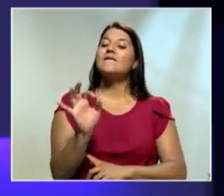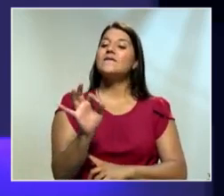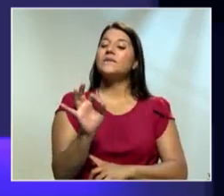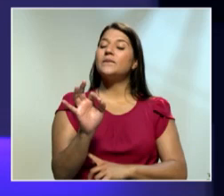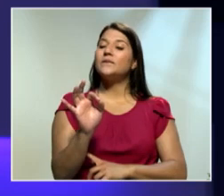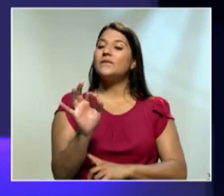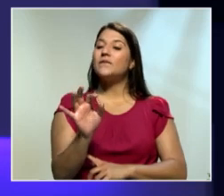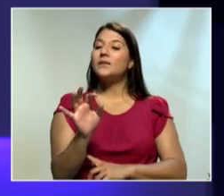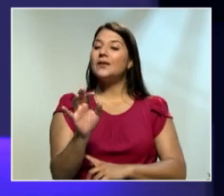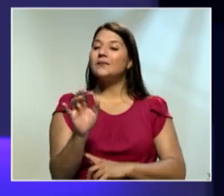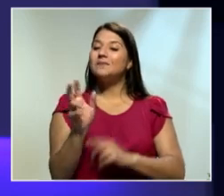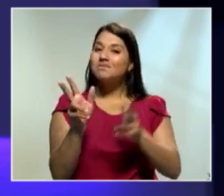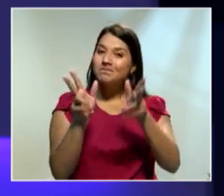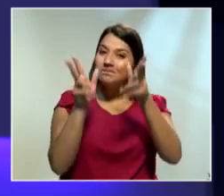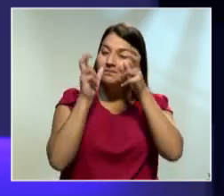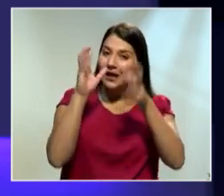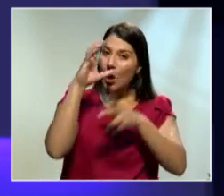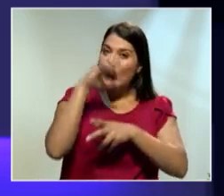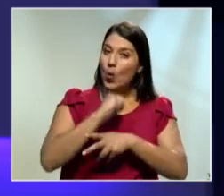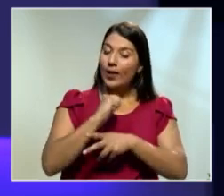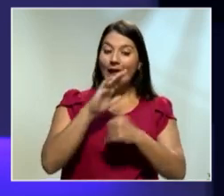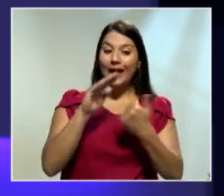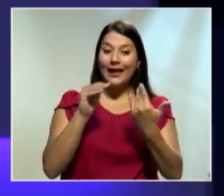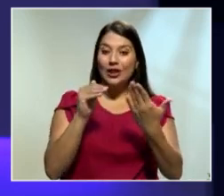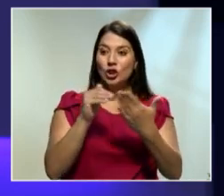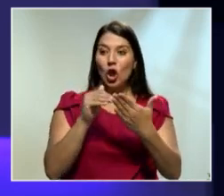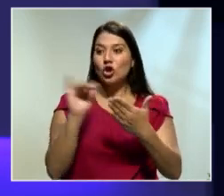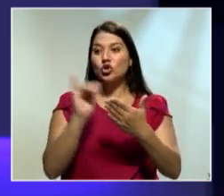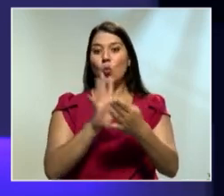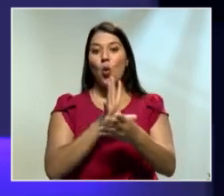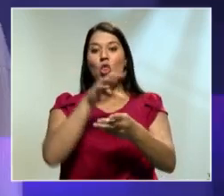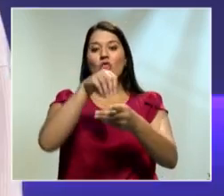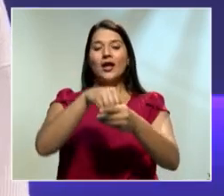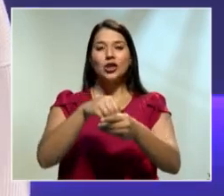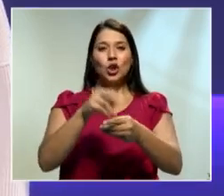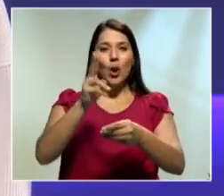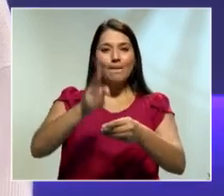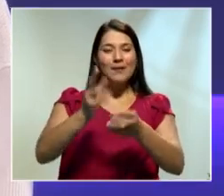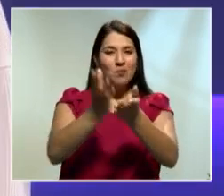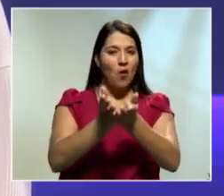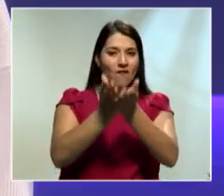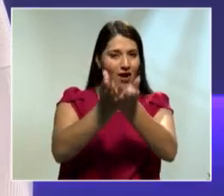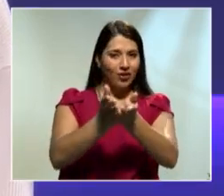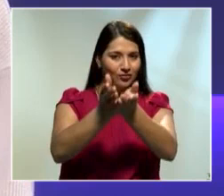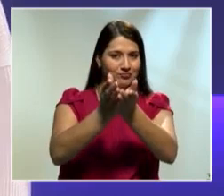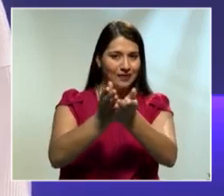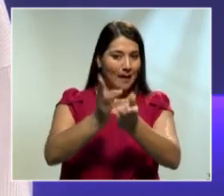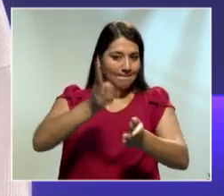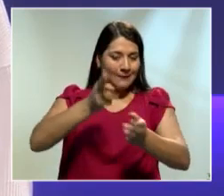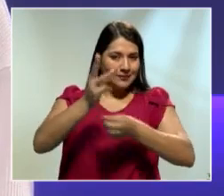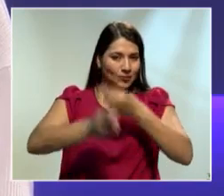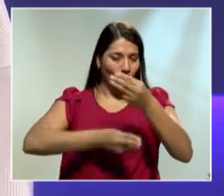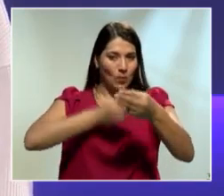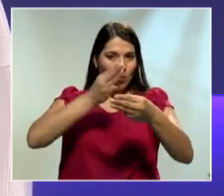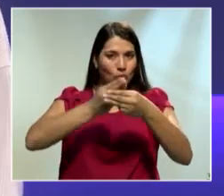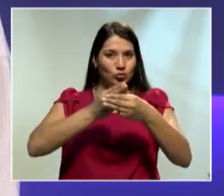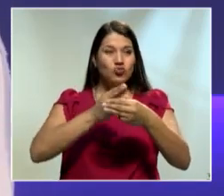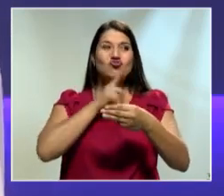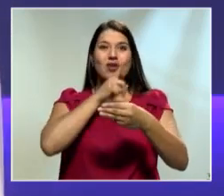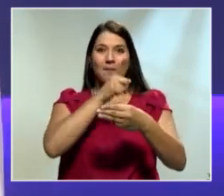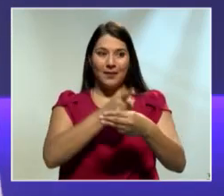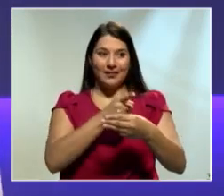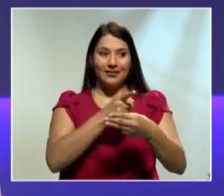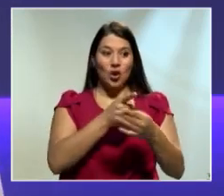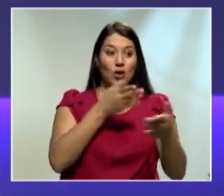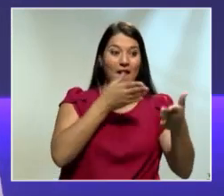estamos todos montados en el mismo barco es cada vez más clara. Sí, y de hecho, retomando como lo que usted decía de los negacionistas, yo creo que